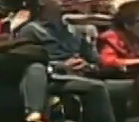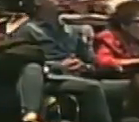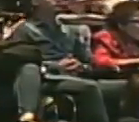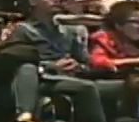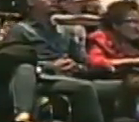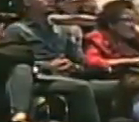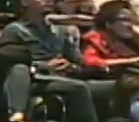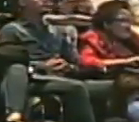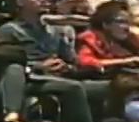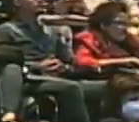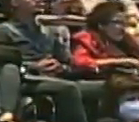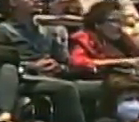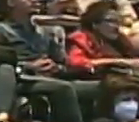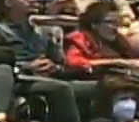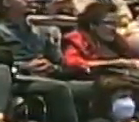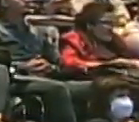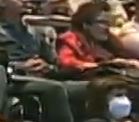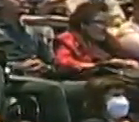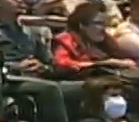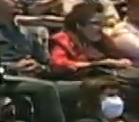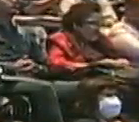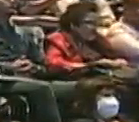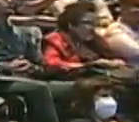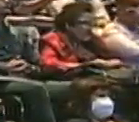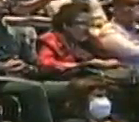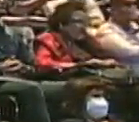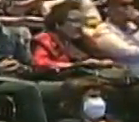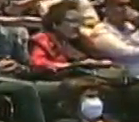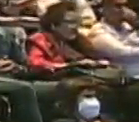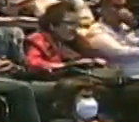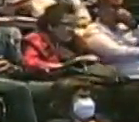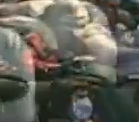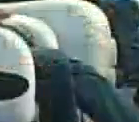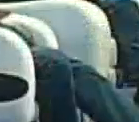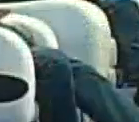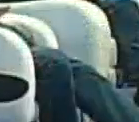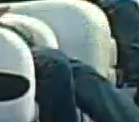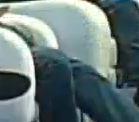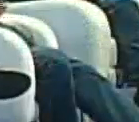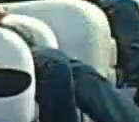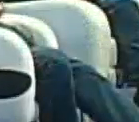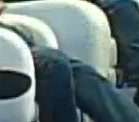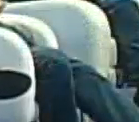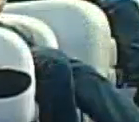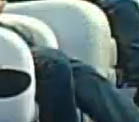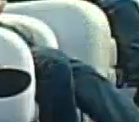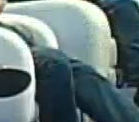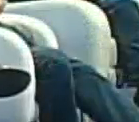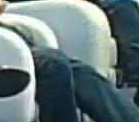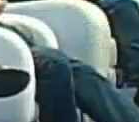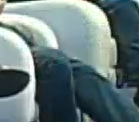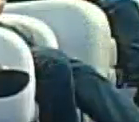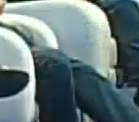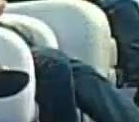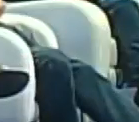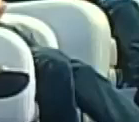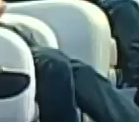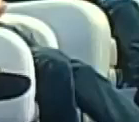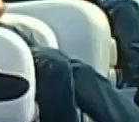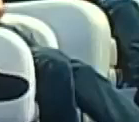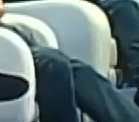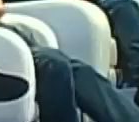política allí puedo comentarme mi experiencia de niño y de adolescente cuando era niño a mi pueblo